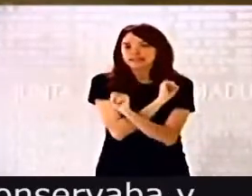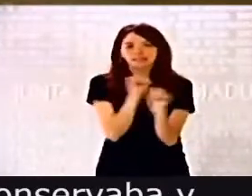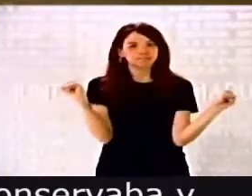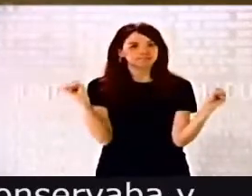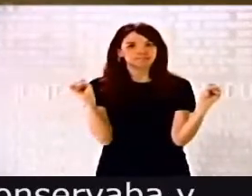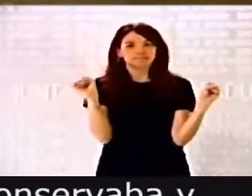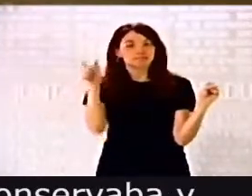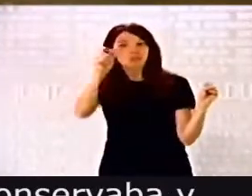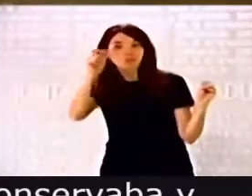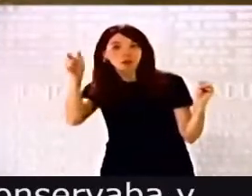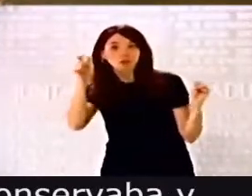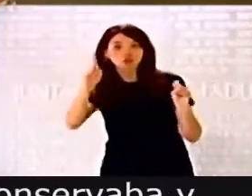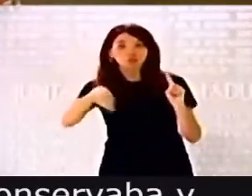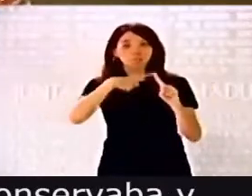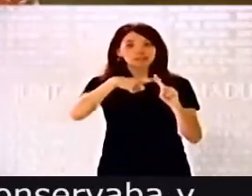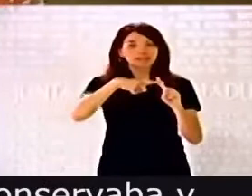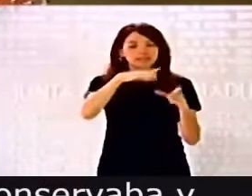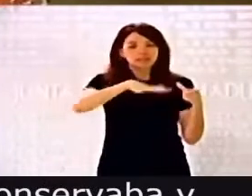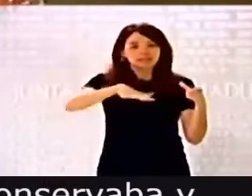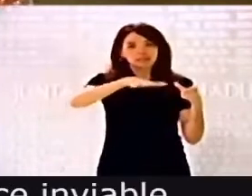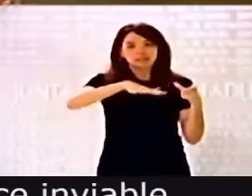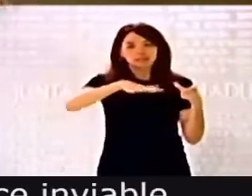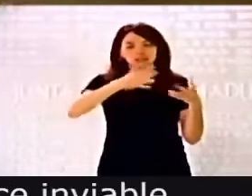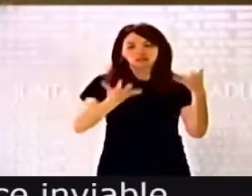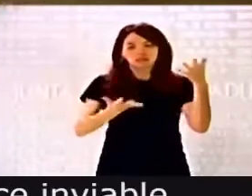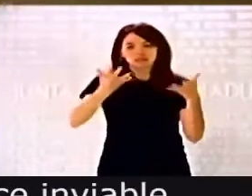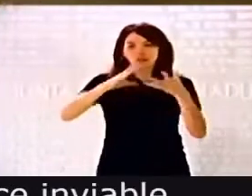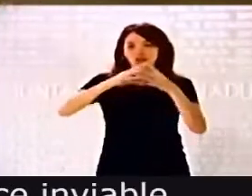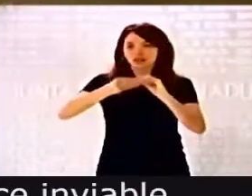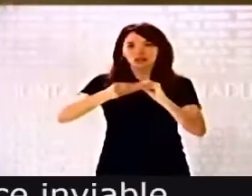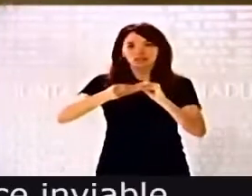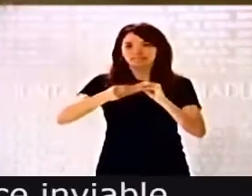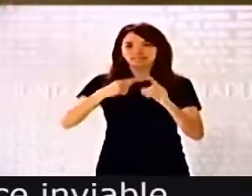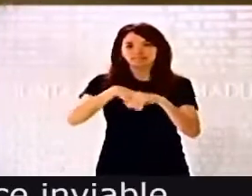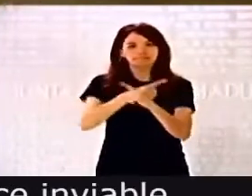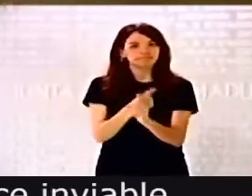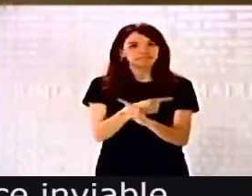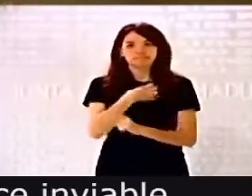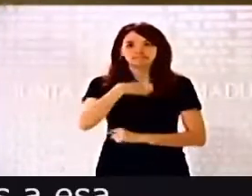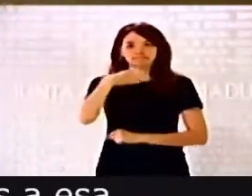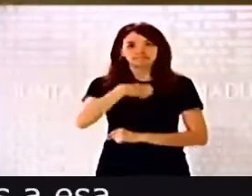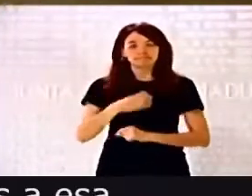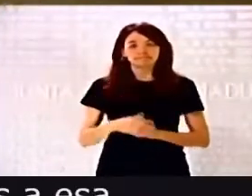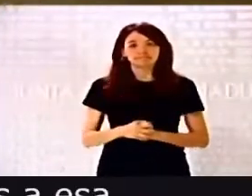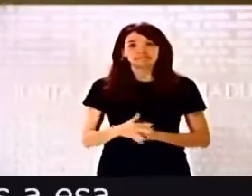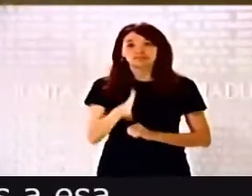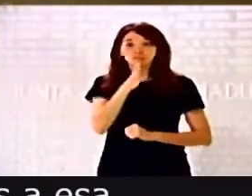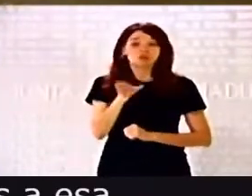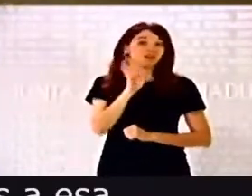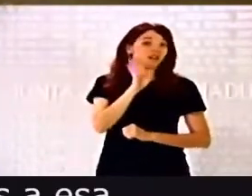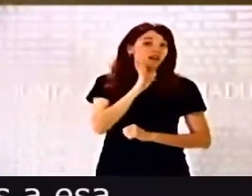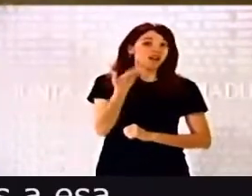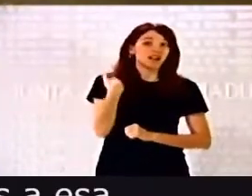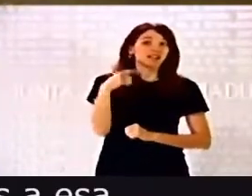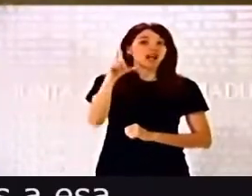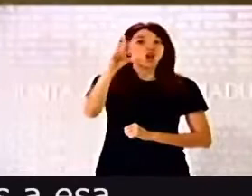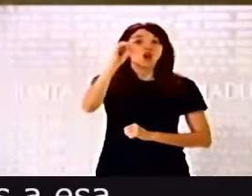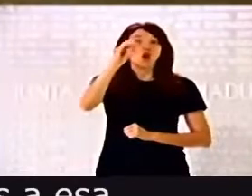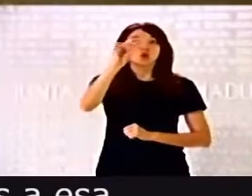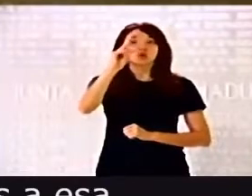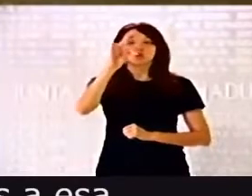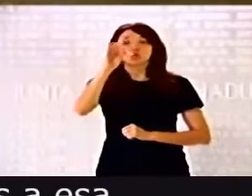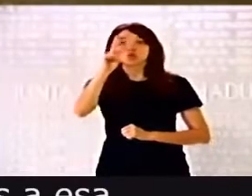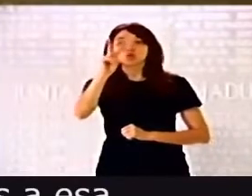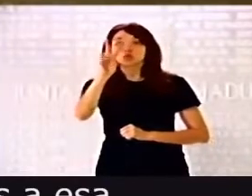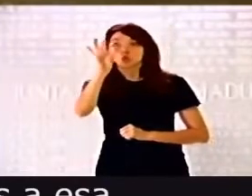los municipios y por plazos a esa adaptación. Las medidas que se contemplaban en la LOTUS reconocían